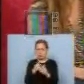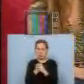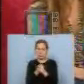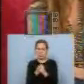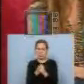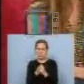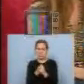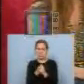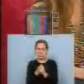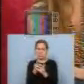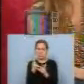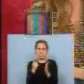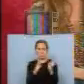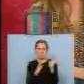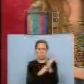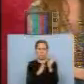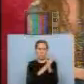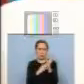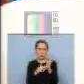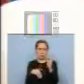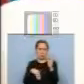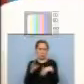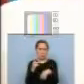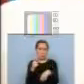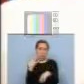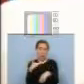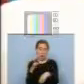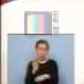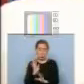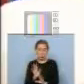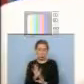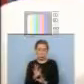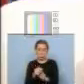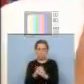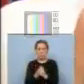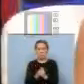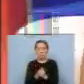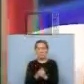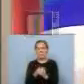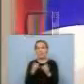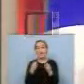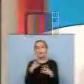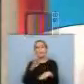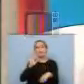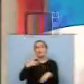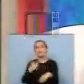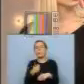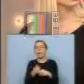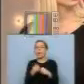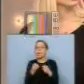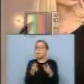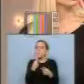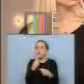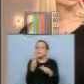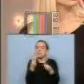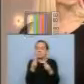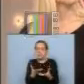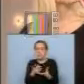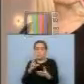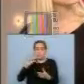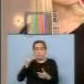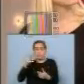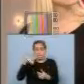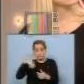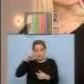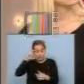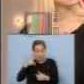de Carmen en Marguerísima. ¿Por qué te llamaron? A ver, ¿por qué te llamaron? ¿Qué te dijeron? Mira, Claudia, queremos que estés... A mí me lo había dicho Carmen, yo estaba trabajando en